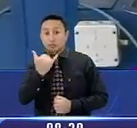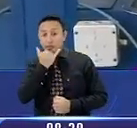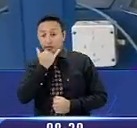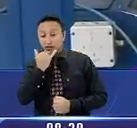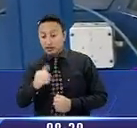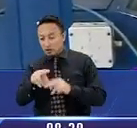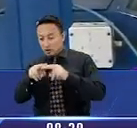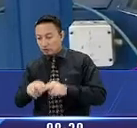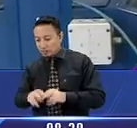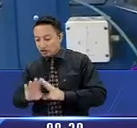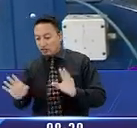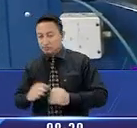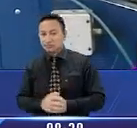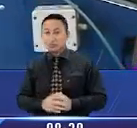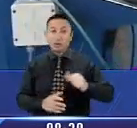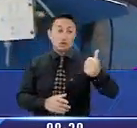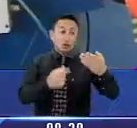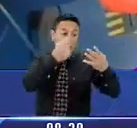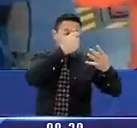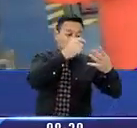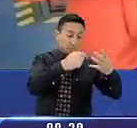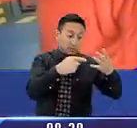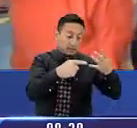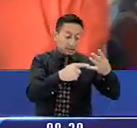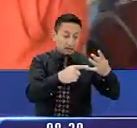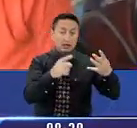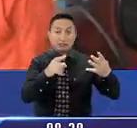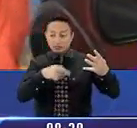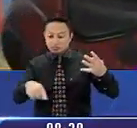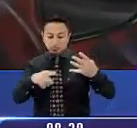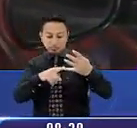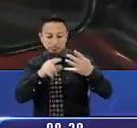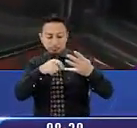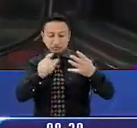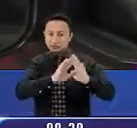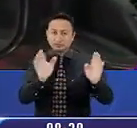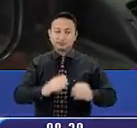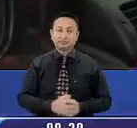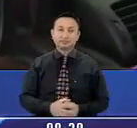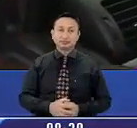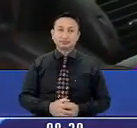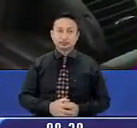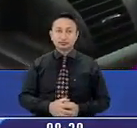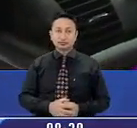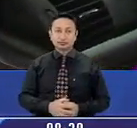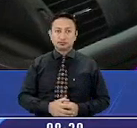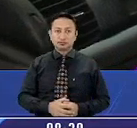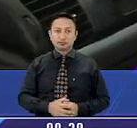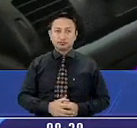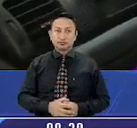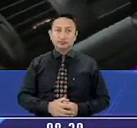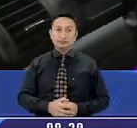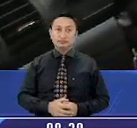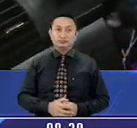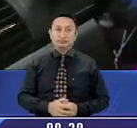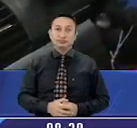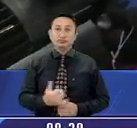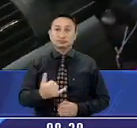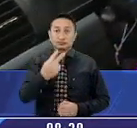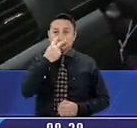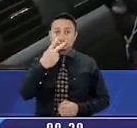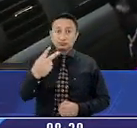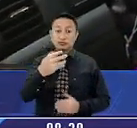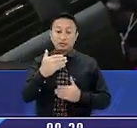lo que ha tenido falla en la primera revisión, ¿no? Eso. Al momento vemos que continúa